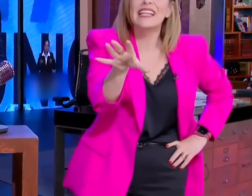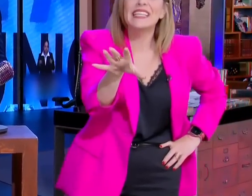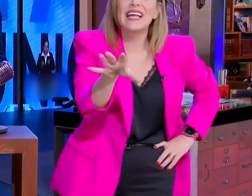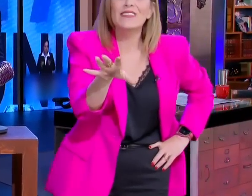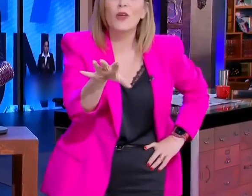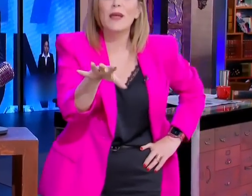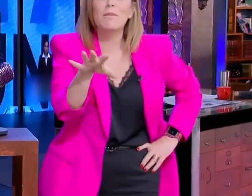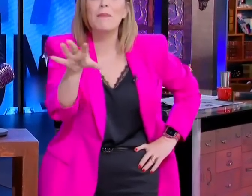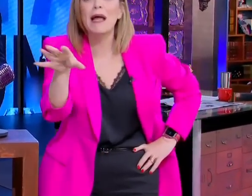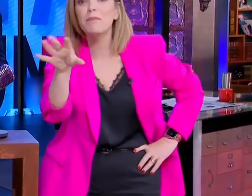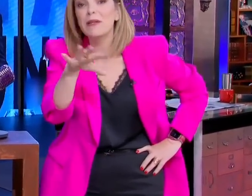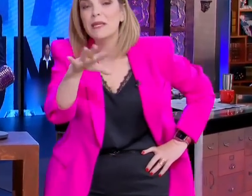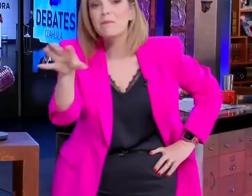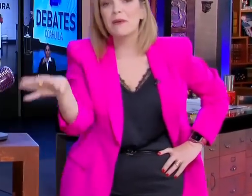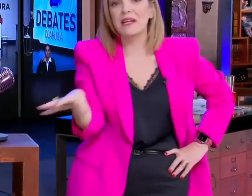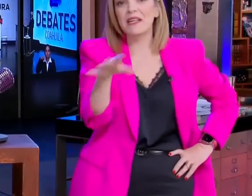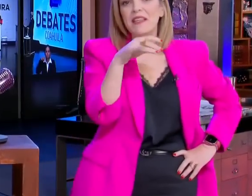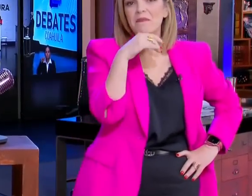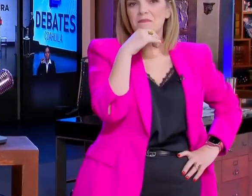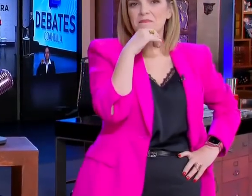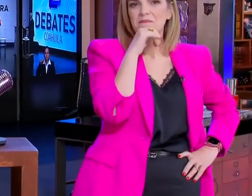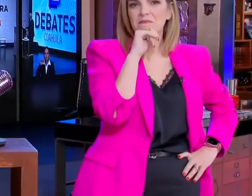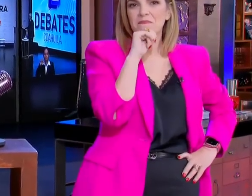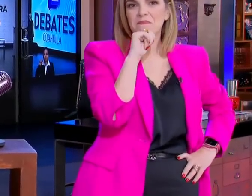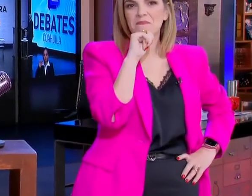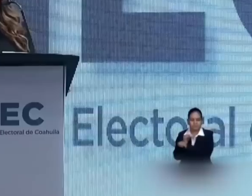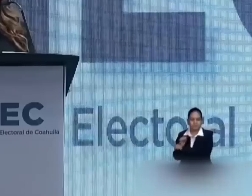es el candidato del PAN-PRI-PRD.